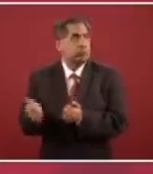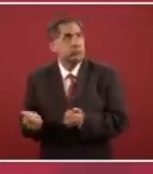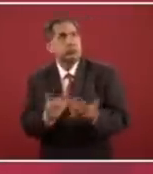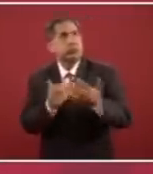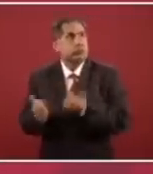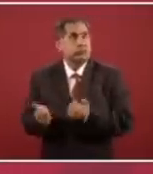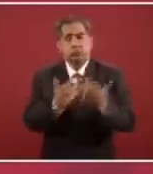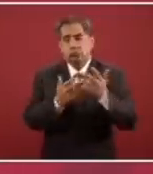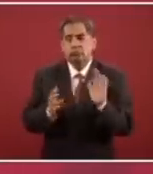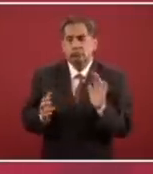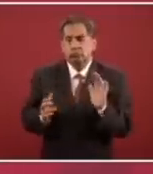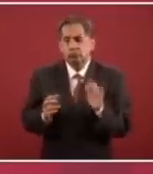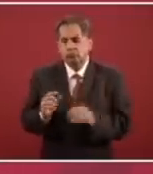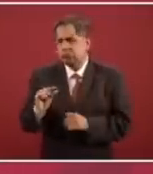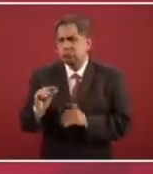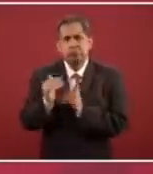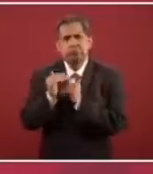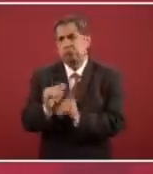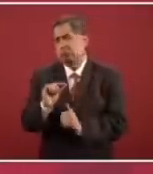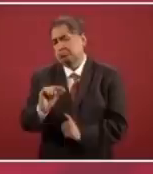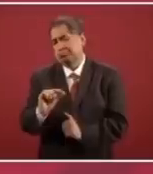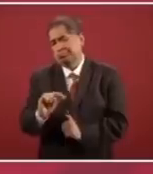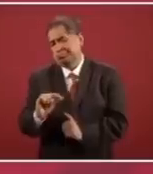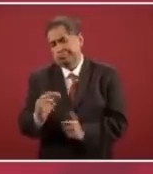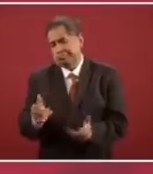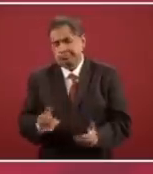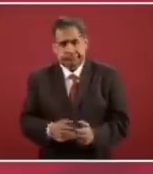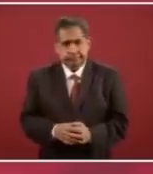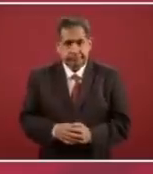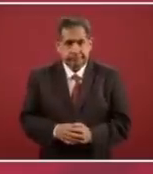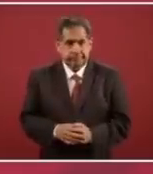exportaciones, era muy limitado.